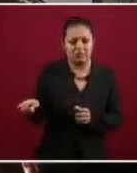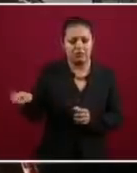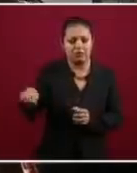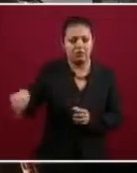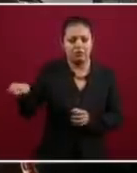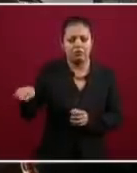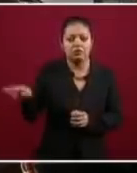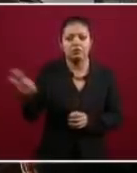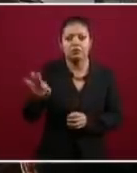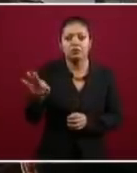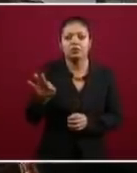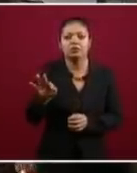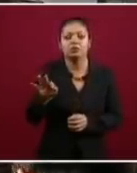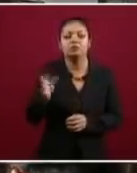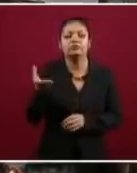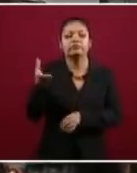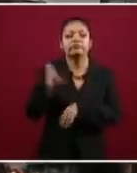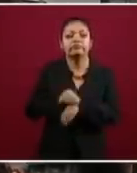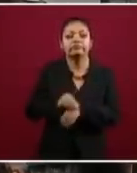justifica un fraude electoral,